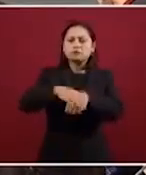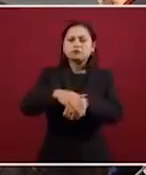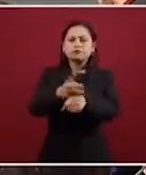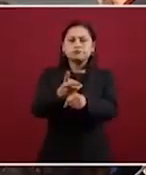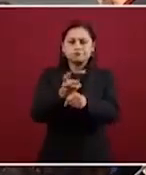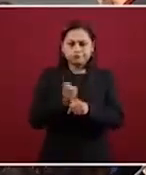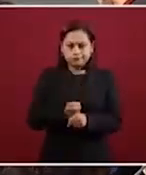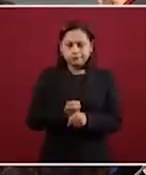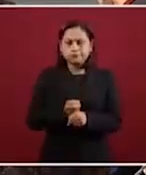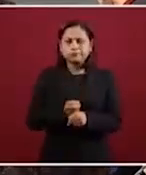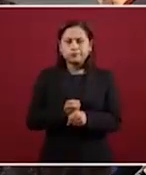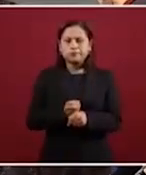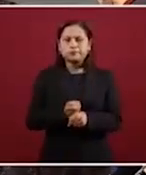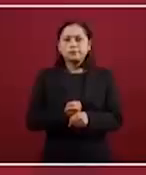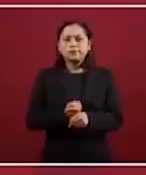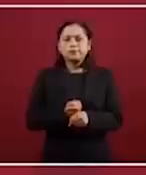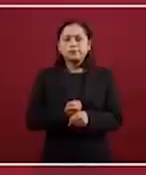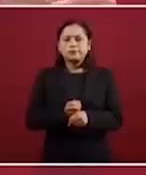y se firma